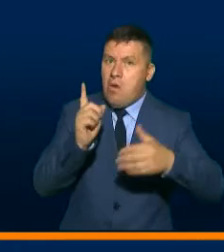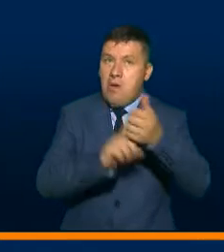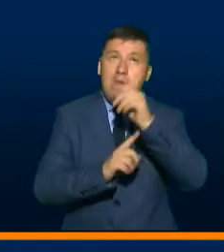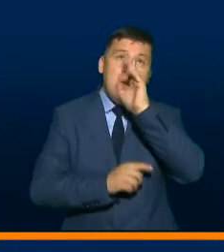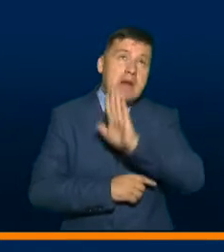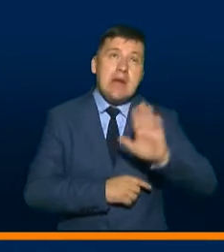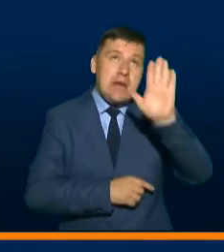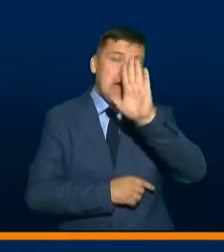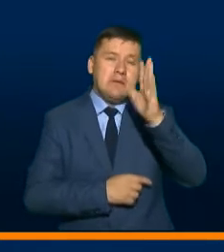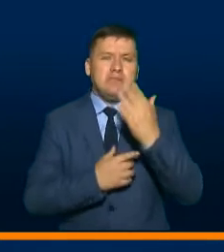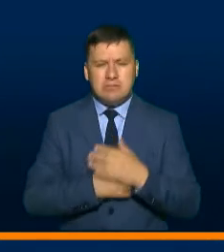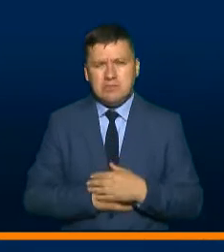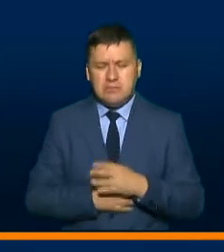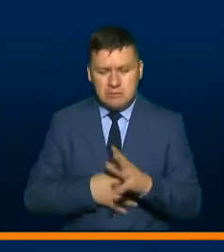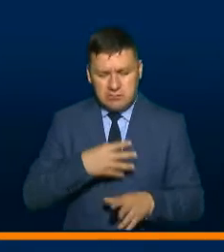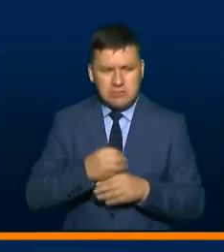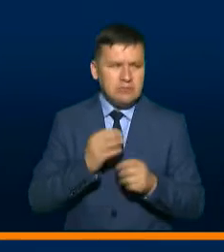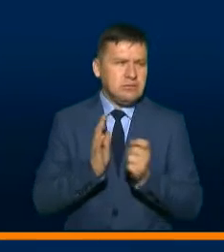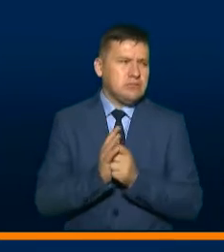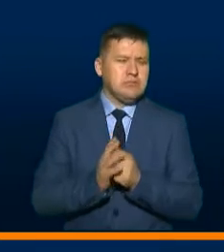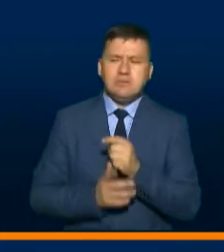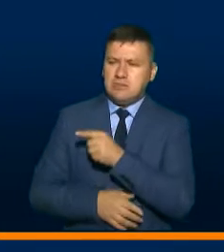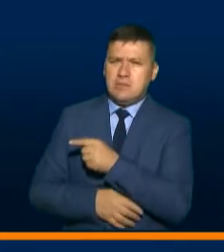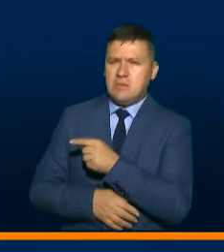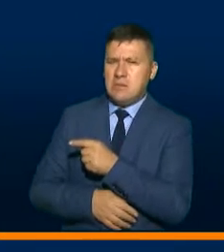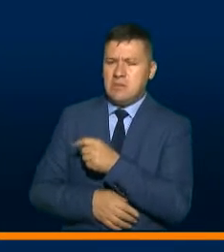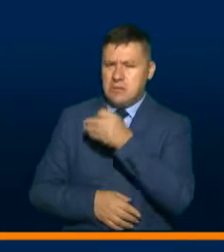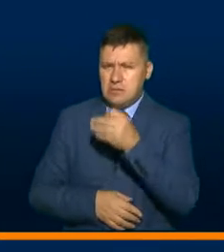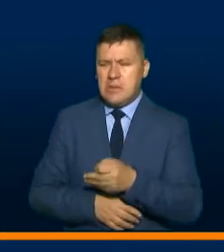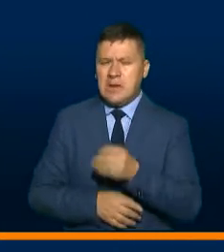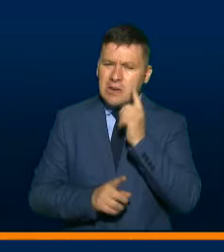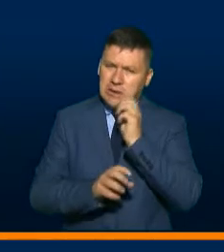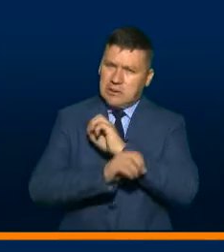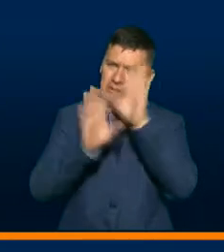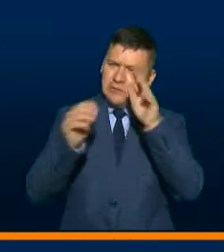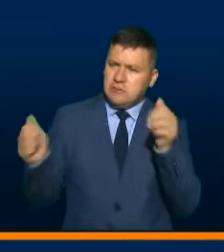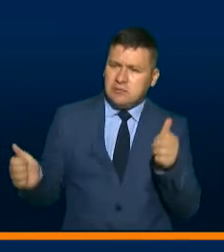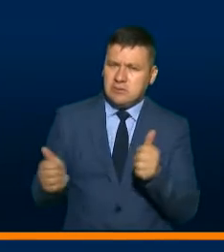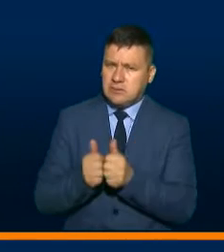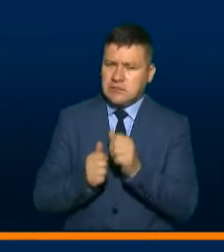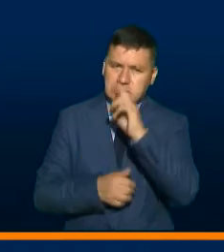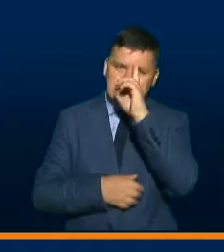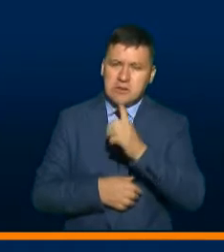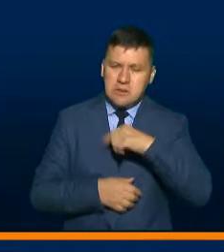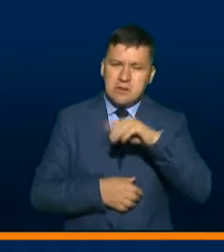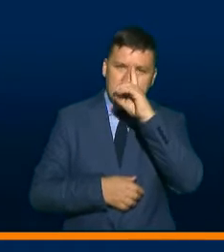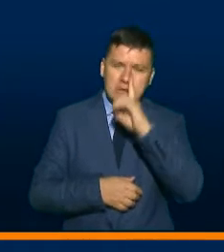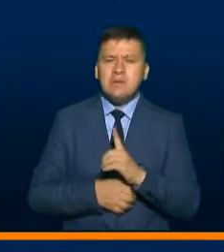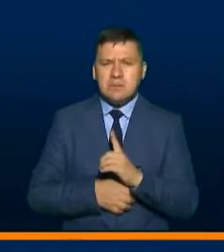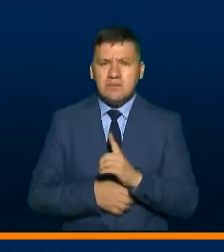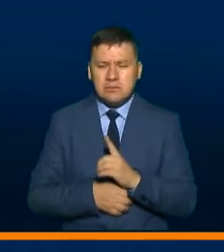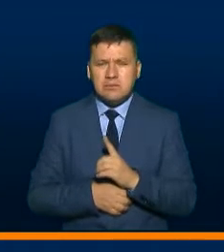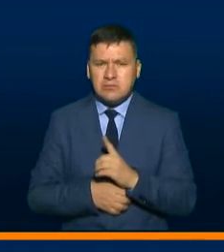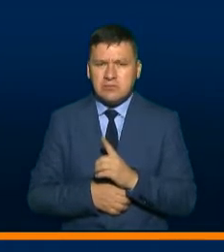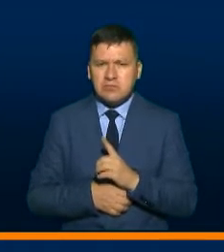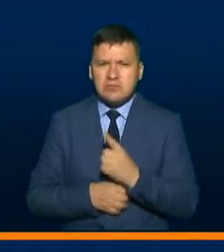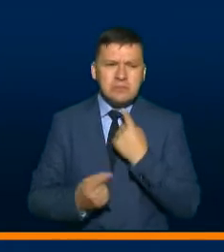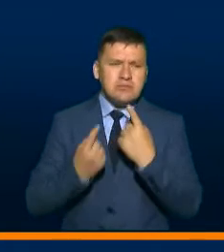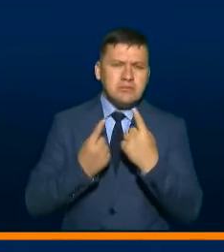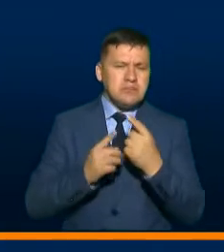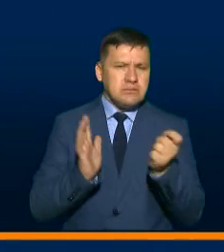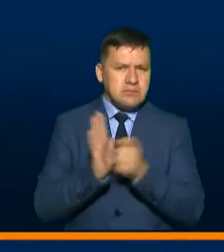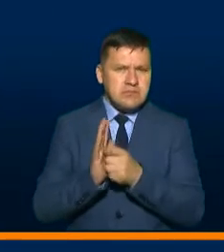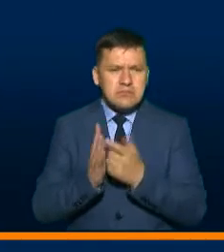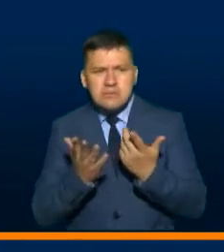territorio nacional pero además ustedes han sido también muy claros en acompañar la decisión nuestra de hacer la intervención también